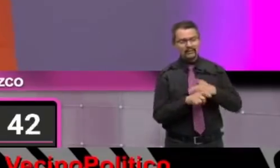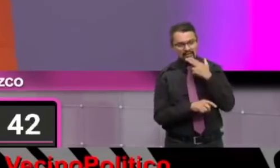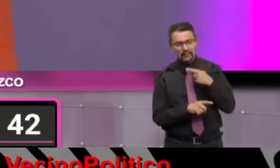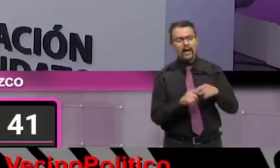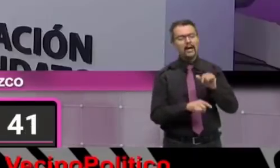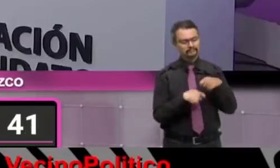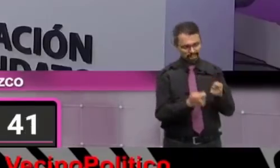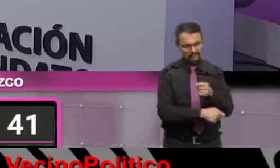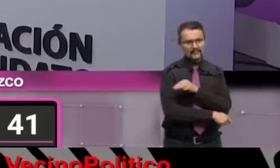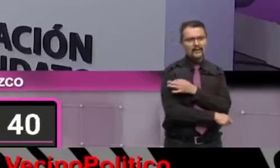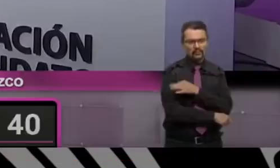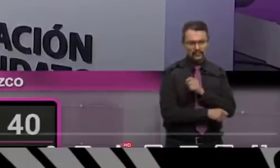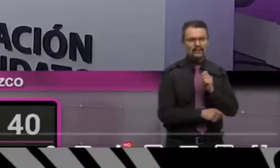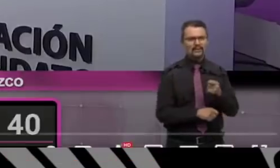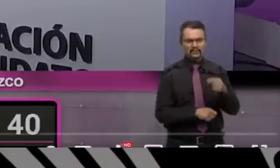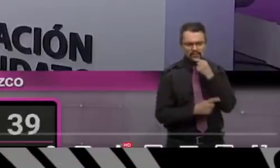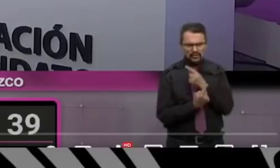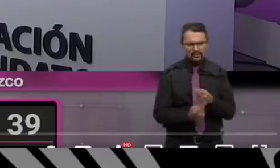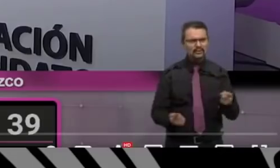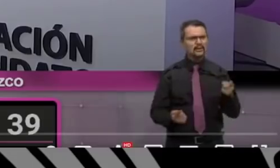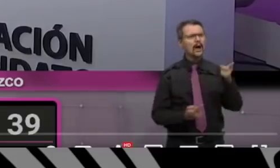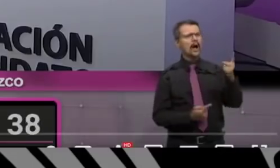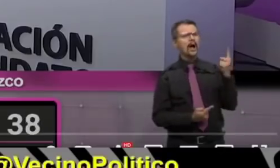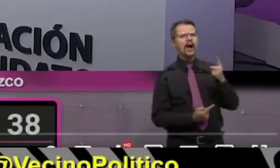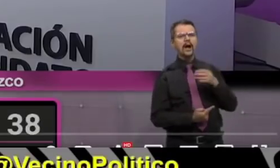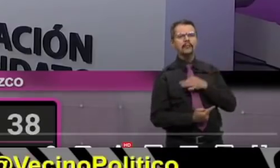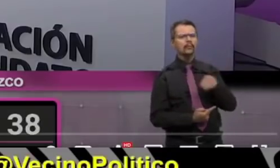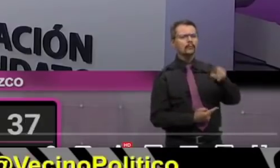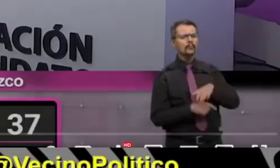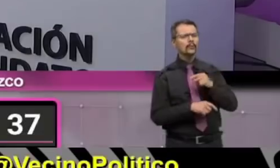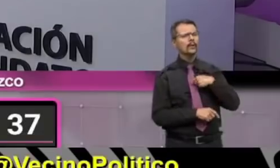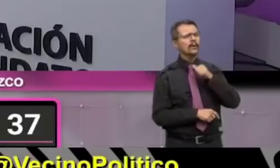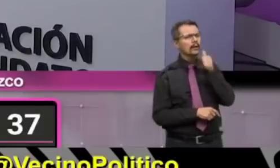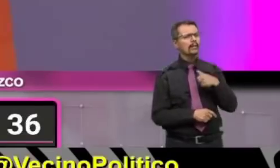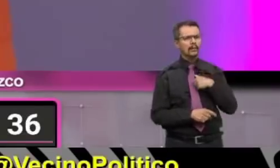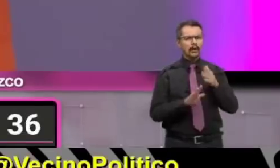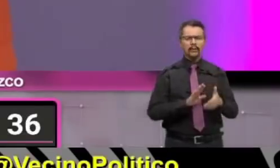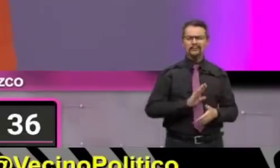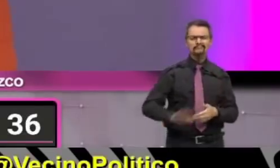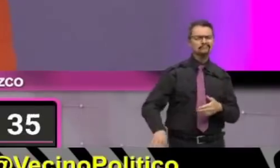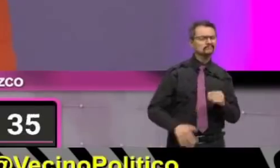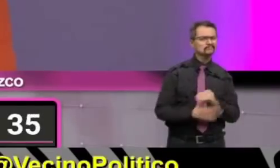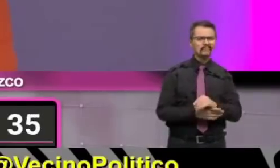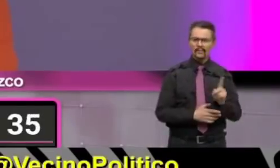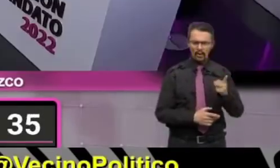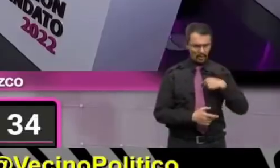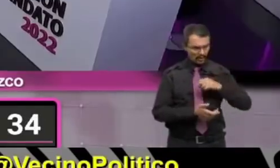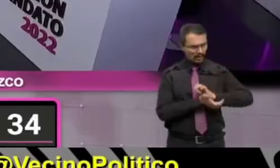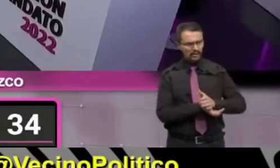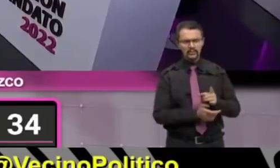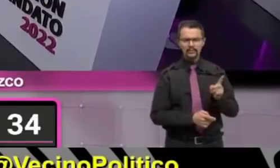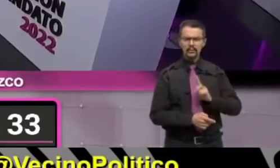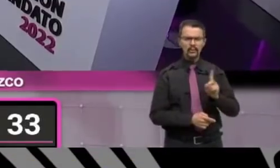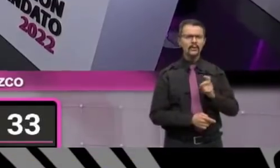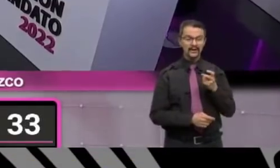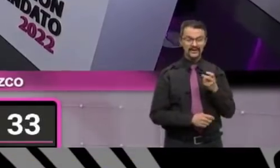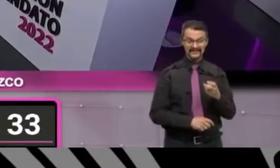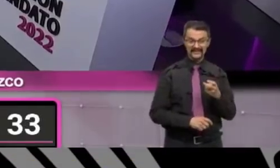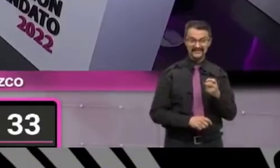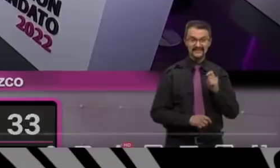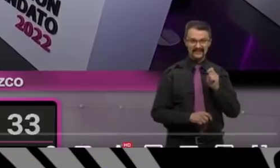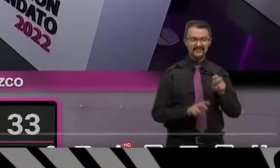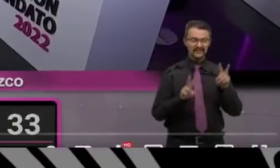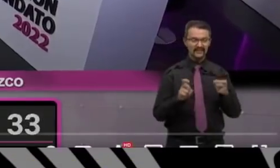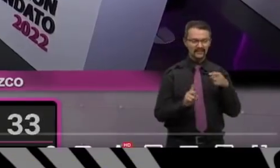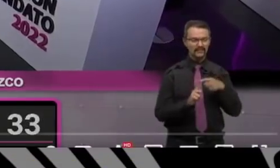mucha gente se sintió desprotegida por ello, ¿no? Actualmente todavía los menores no están recibiendo vacunas y ese es un tema. Gracias.